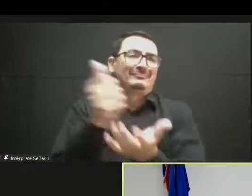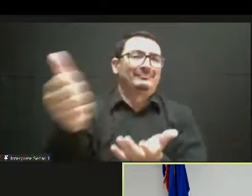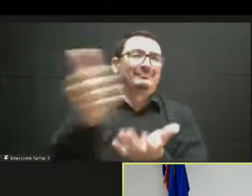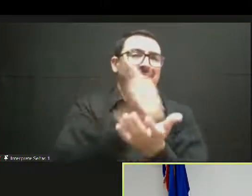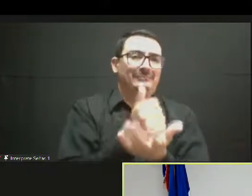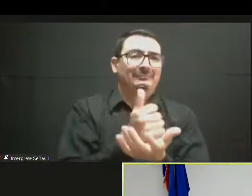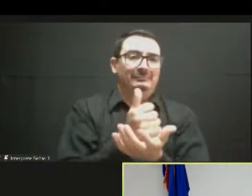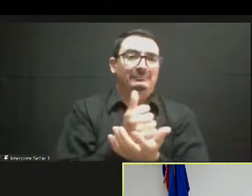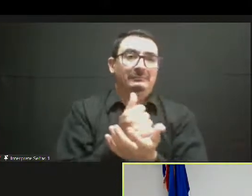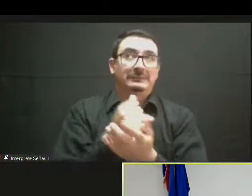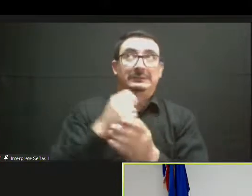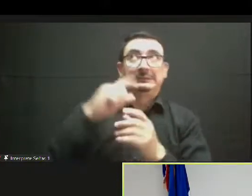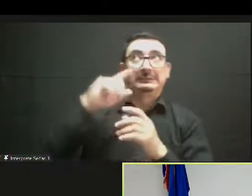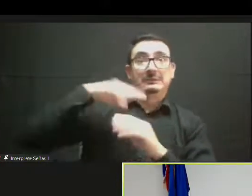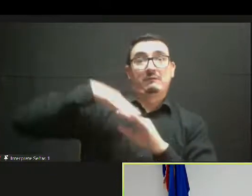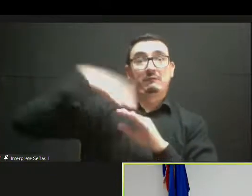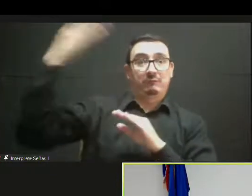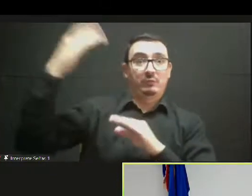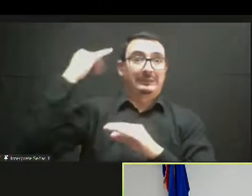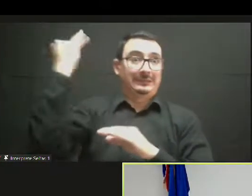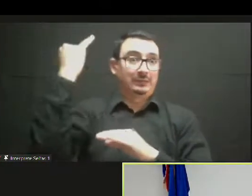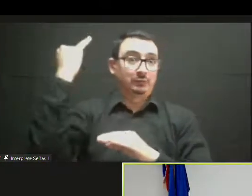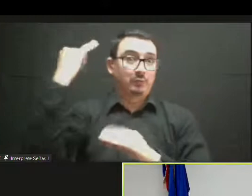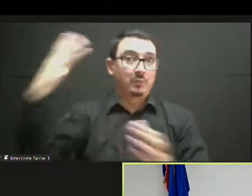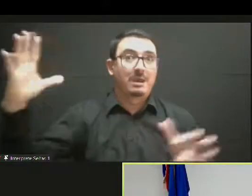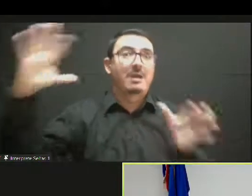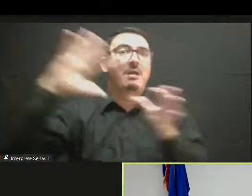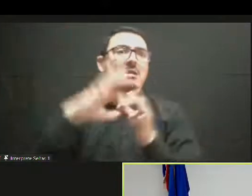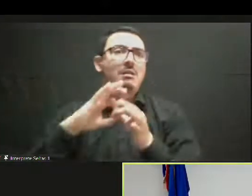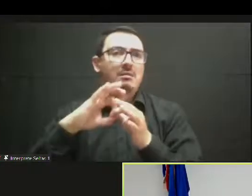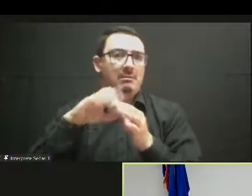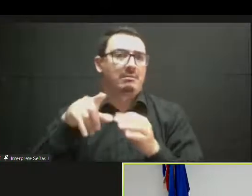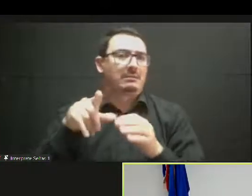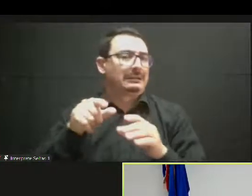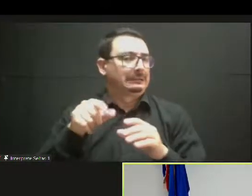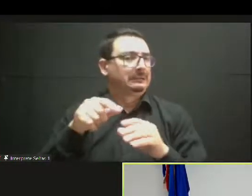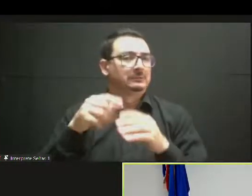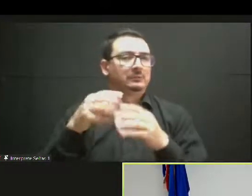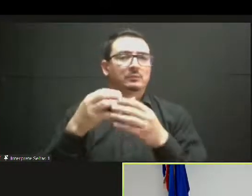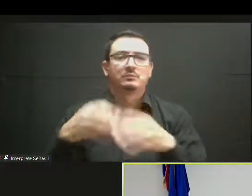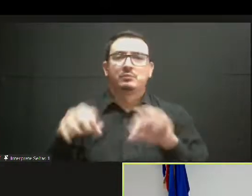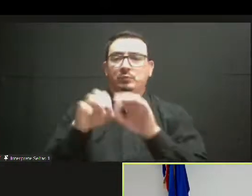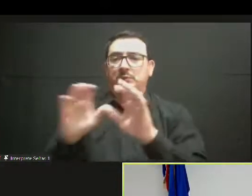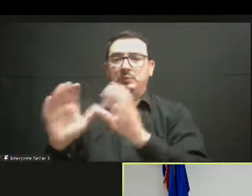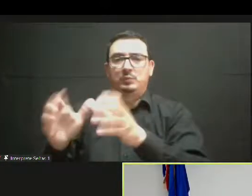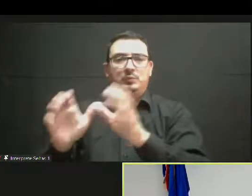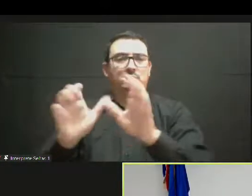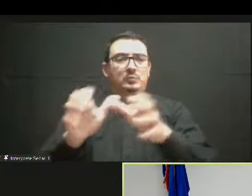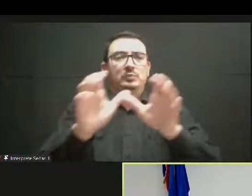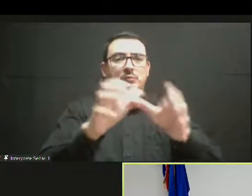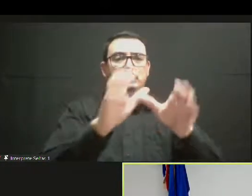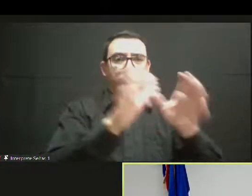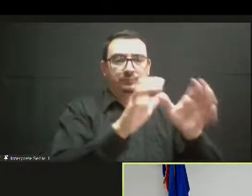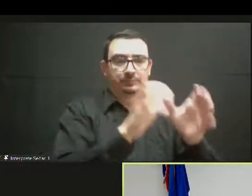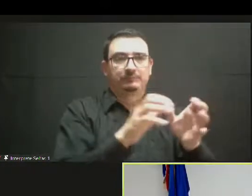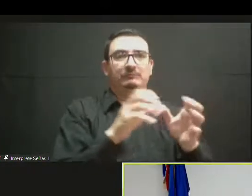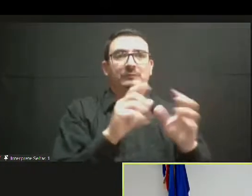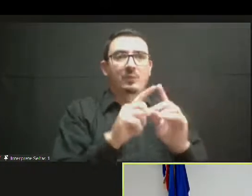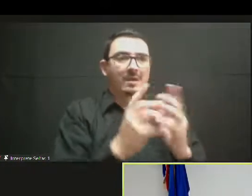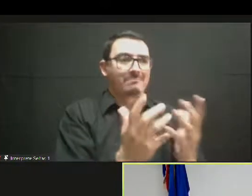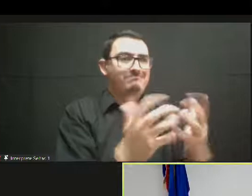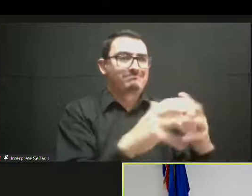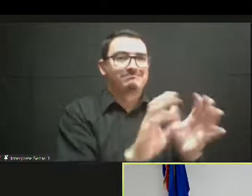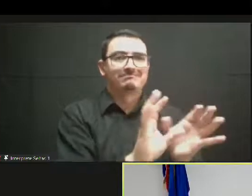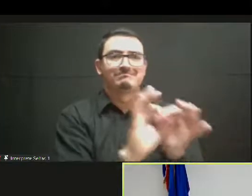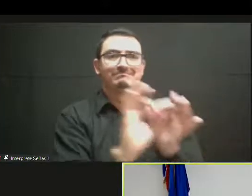incluyendo estrategias focalizadas en nichos específicos, integración a las cadenas globales de valor y atracción